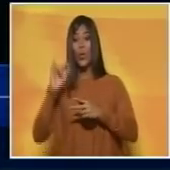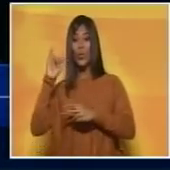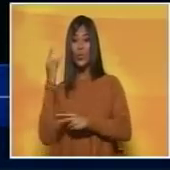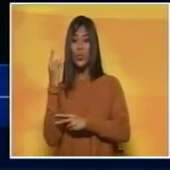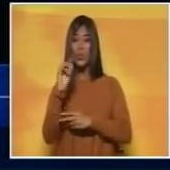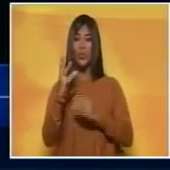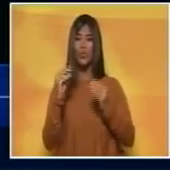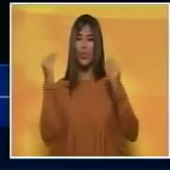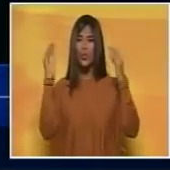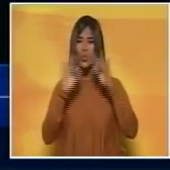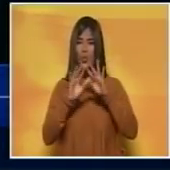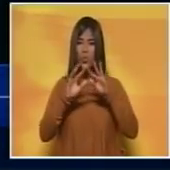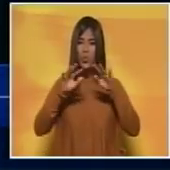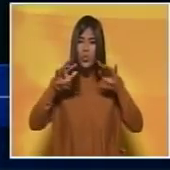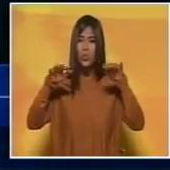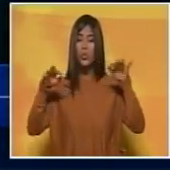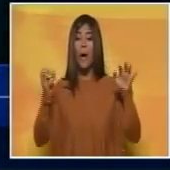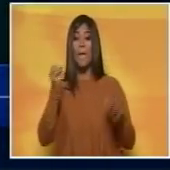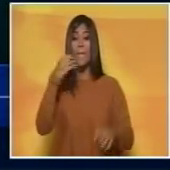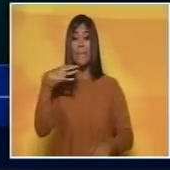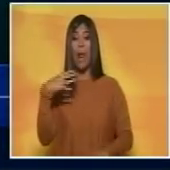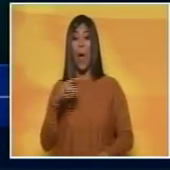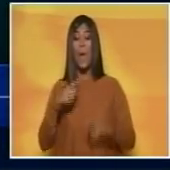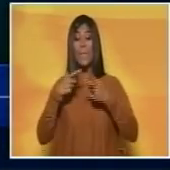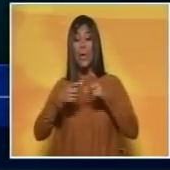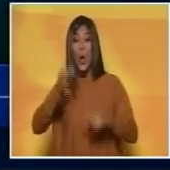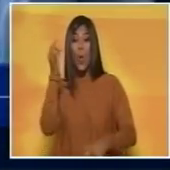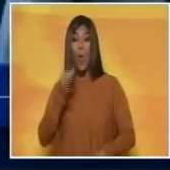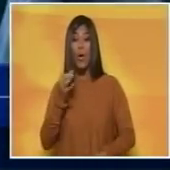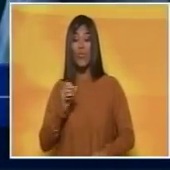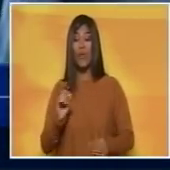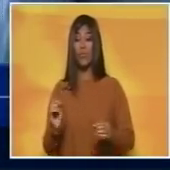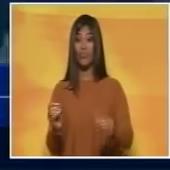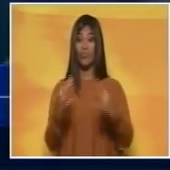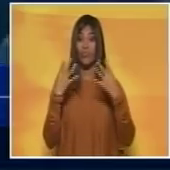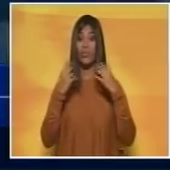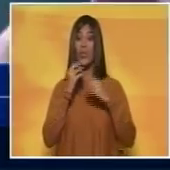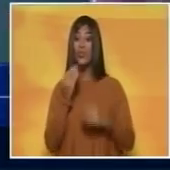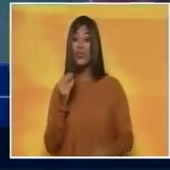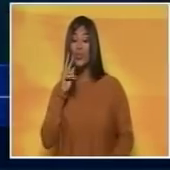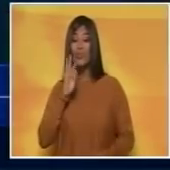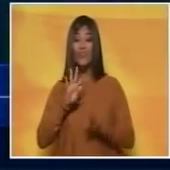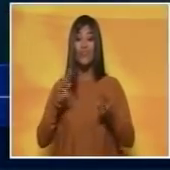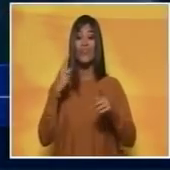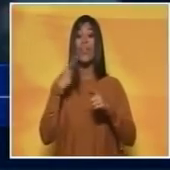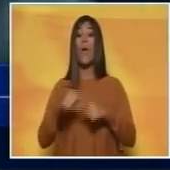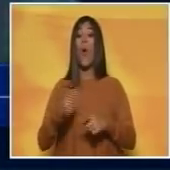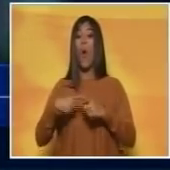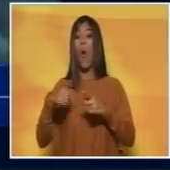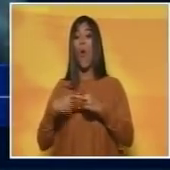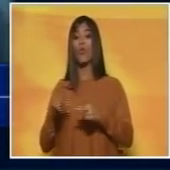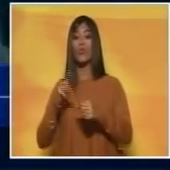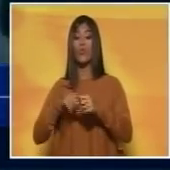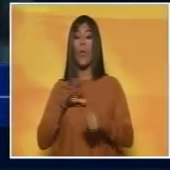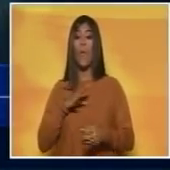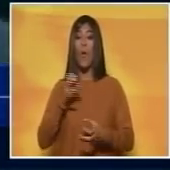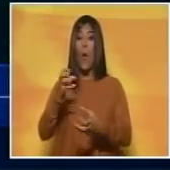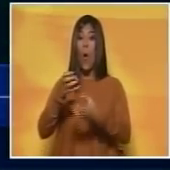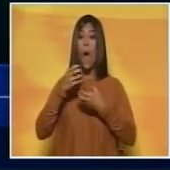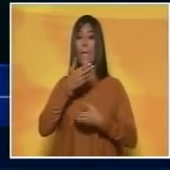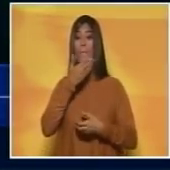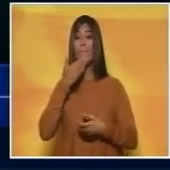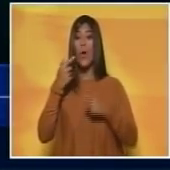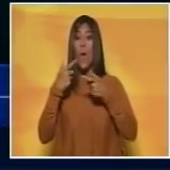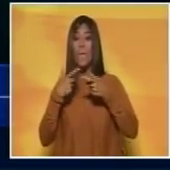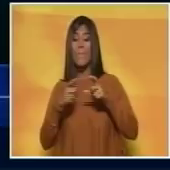lleno de neblina. La película original fue un éxito total para Disney, ganando entre otros galardones el Oscar a Mejor